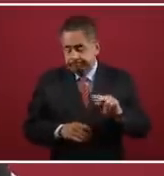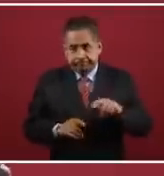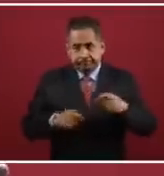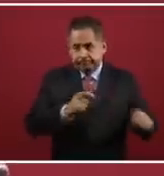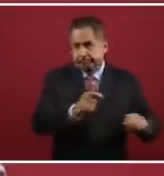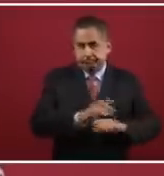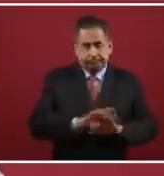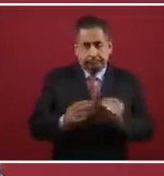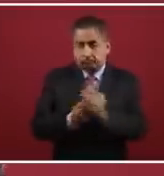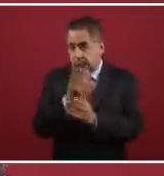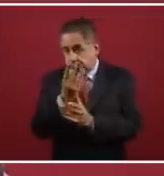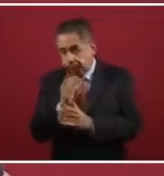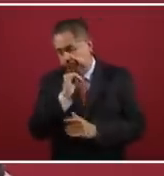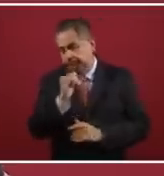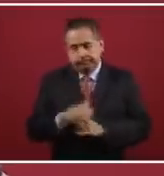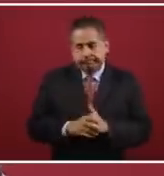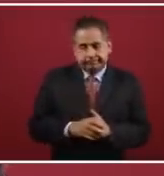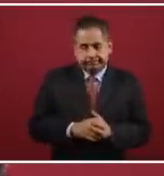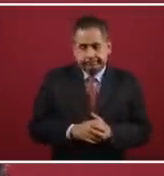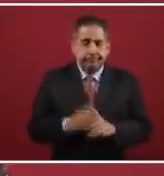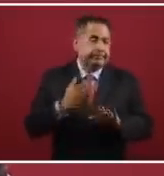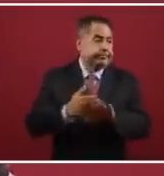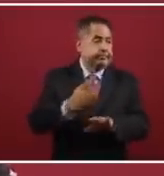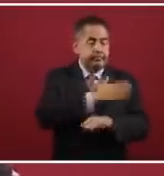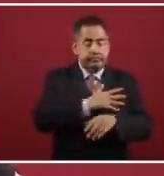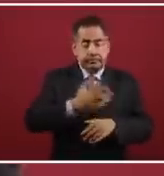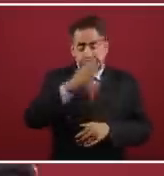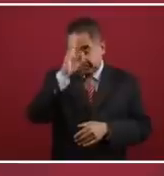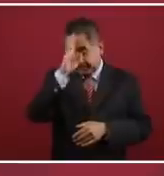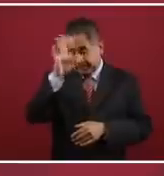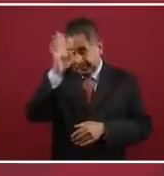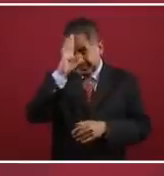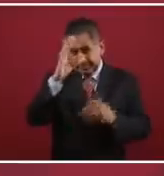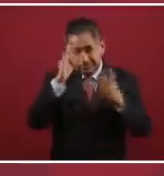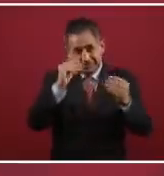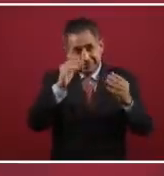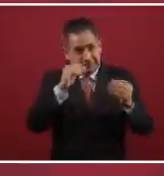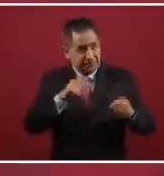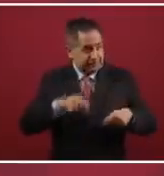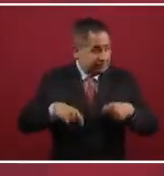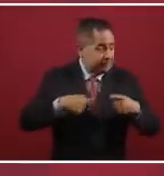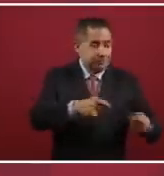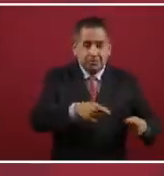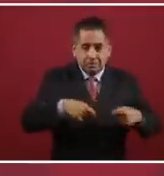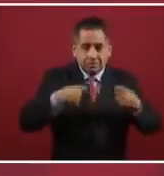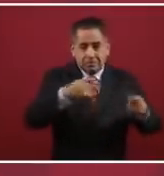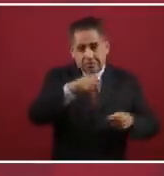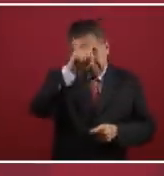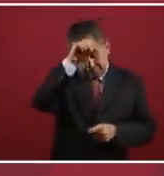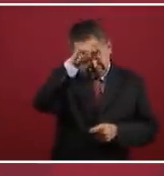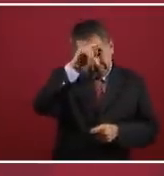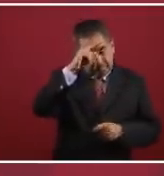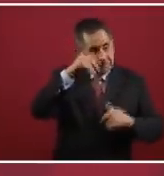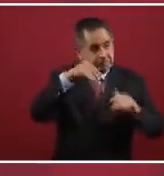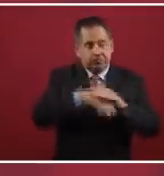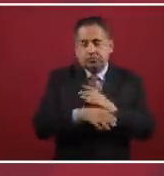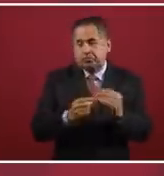porque fue excesivo lo que se entregó para la explotación